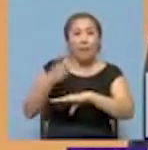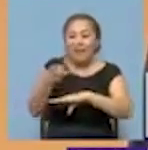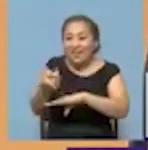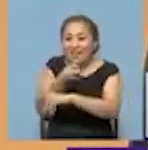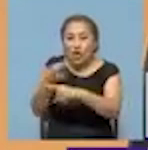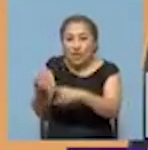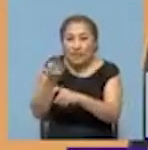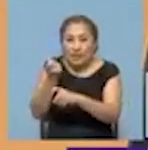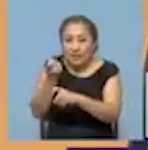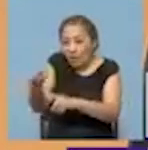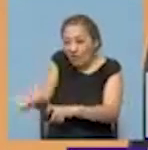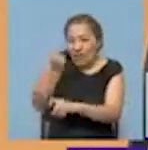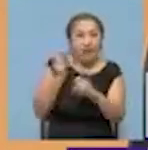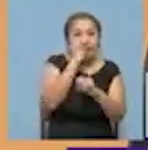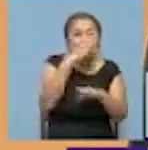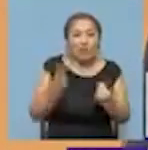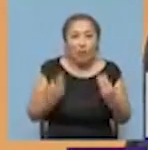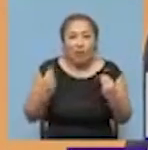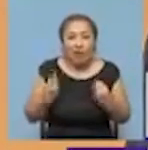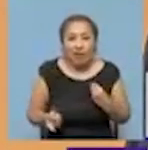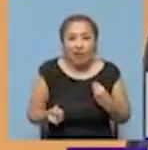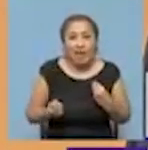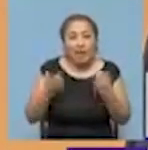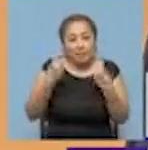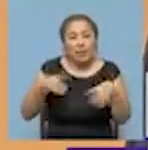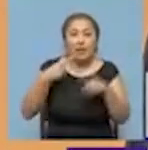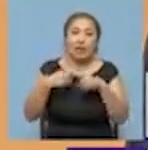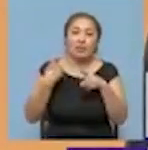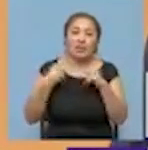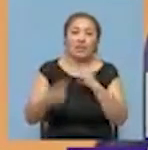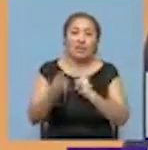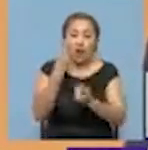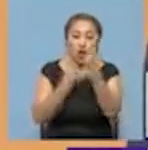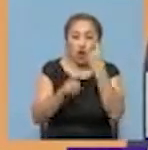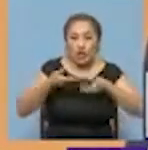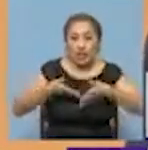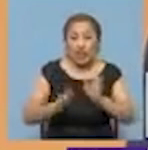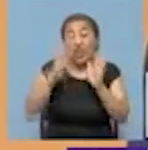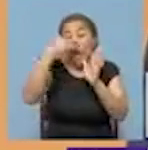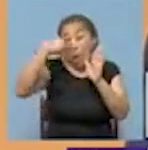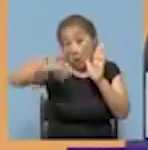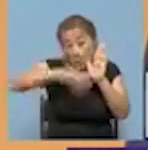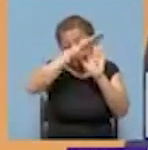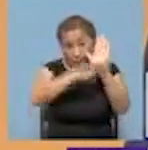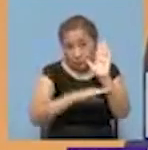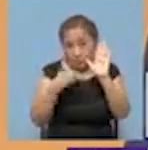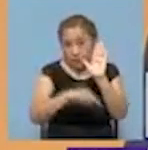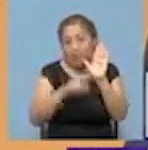los minerales necesarios para los eeuu inicie la política de control en materia y al final del informe dice